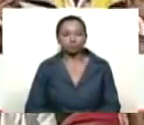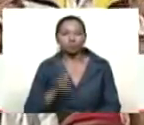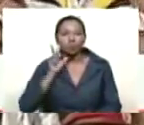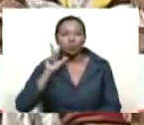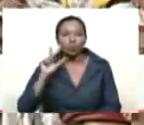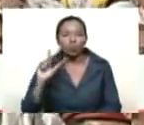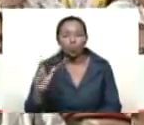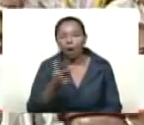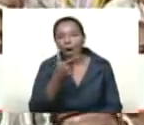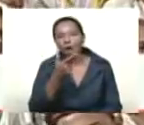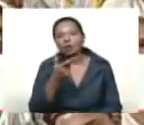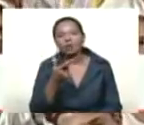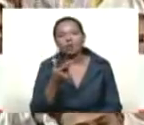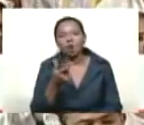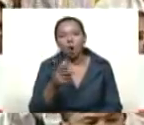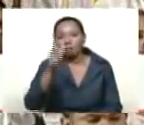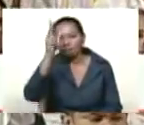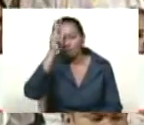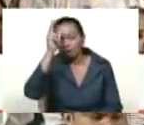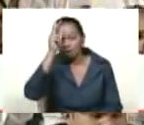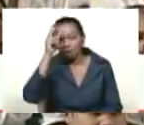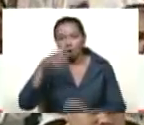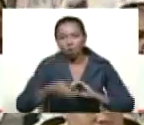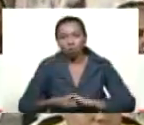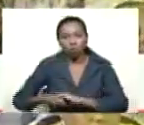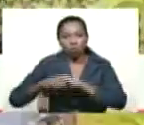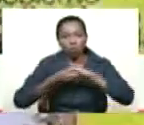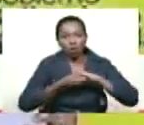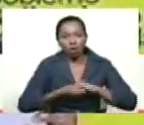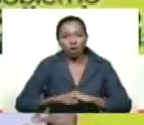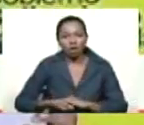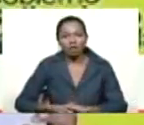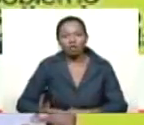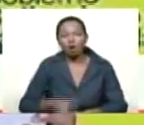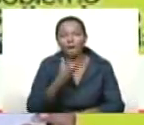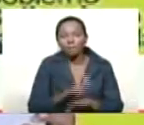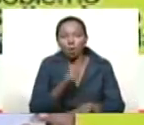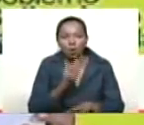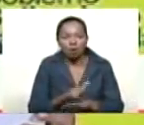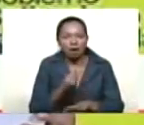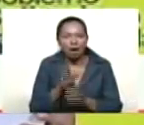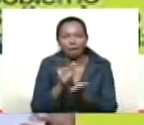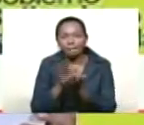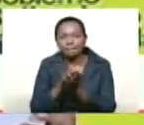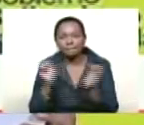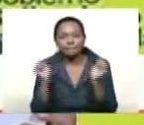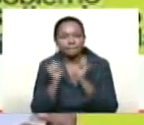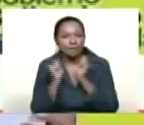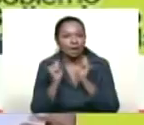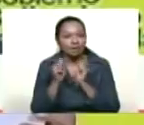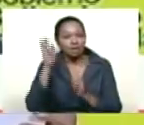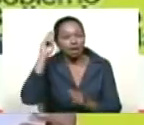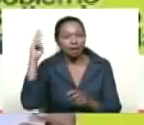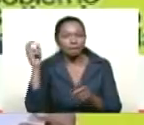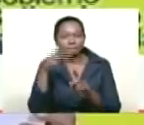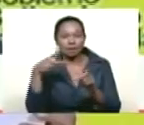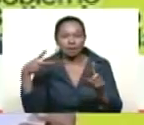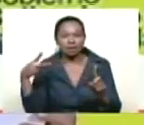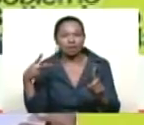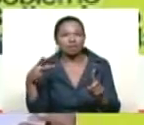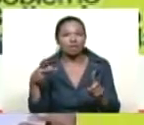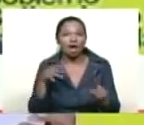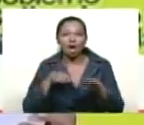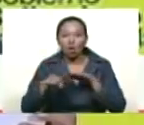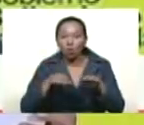Guárico, Trujillo, Falcón, Monagas, Nueva Esparta, Mérida, Amazonas, Cojedes,